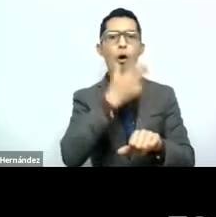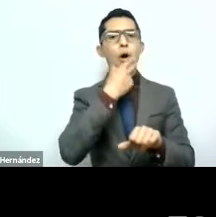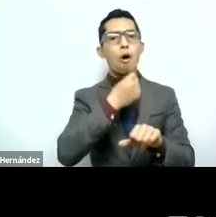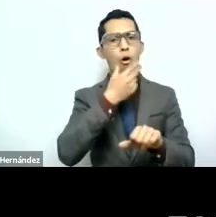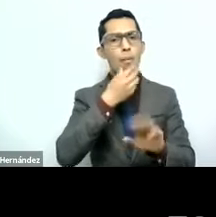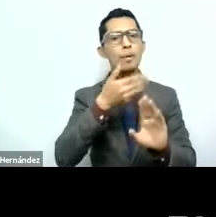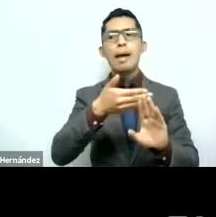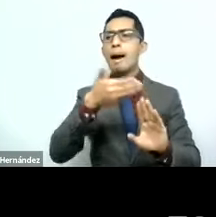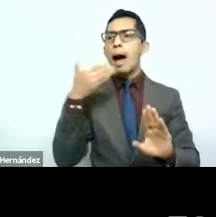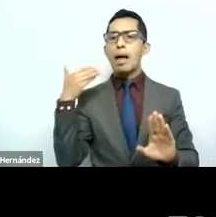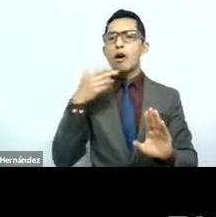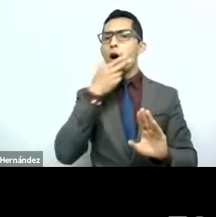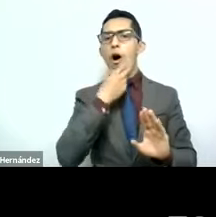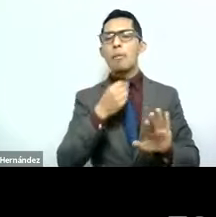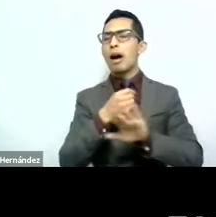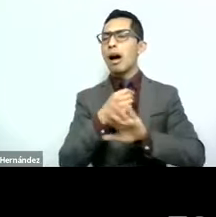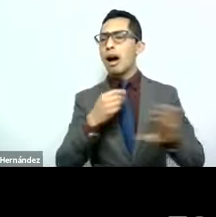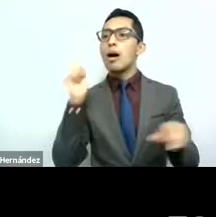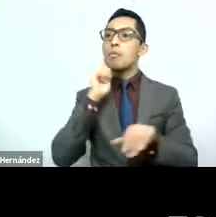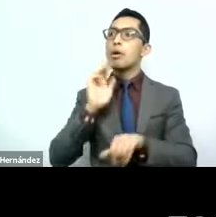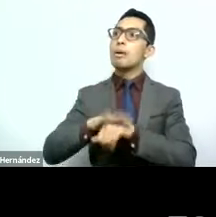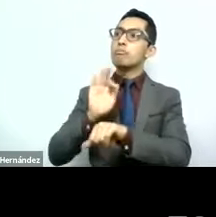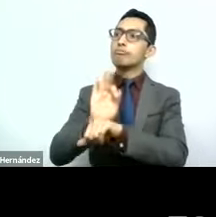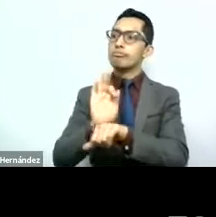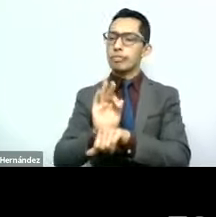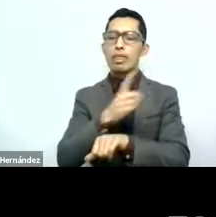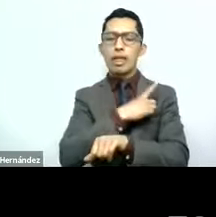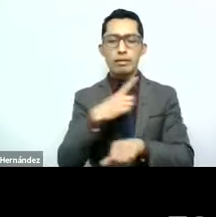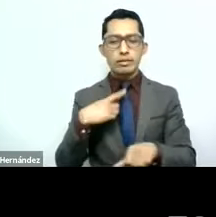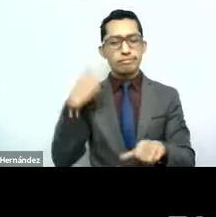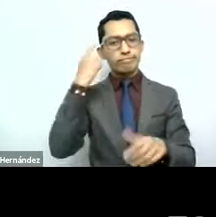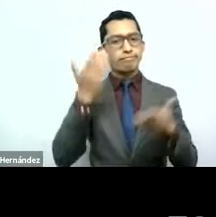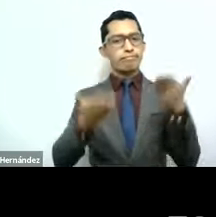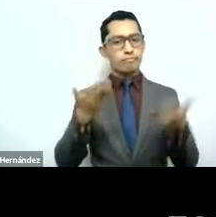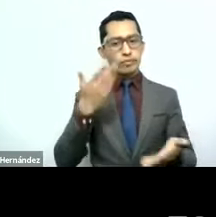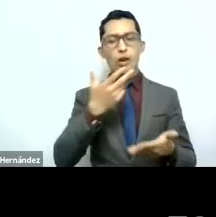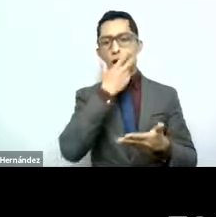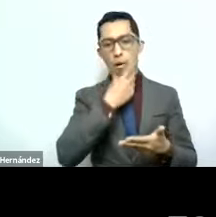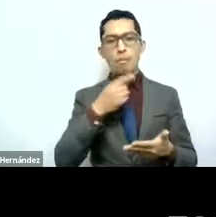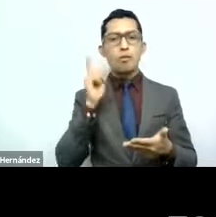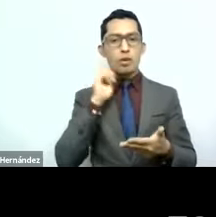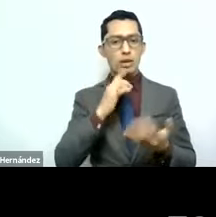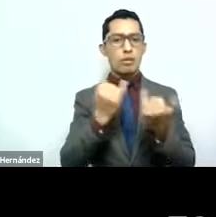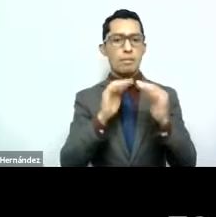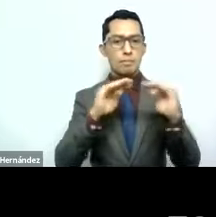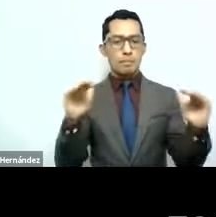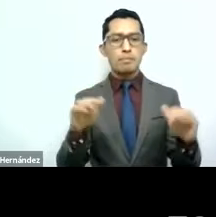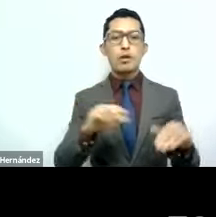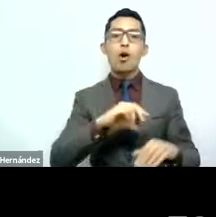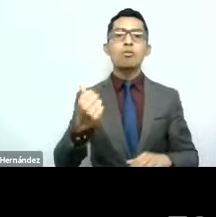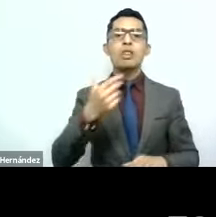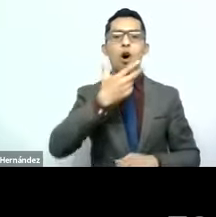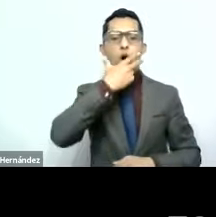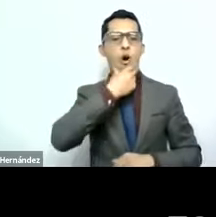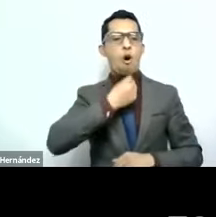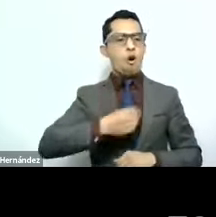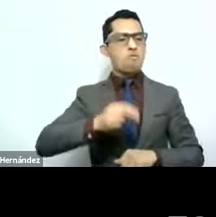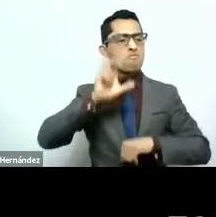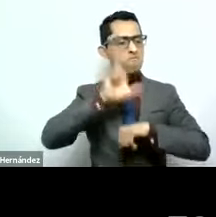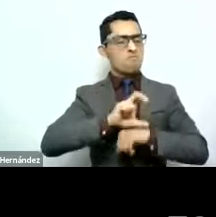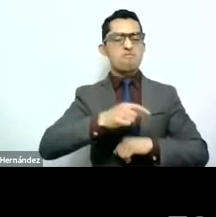eran tenidos en cuenta. También me parece importante destacar que el machismo es una enfermedad de